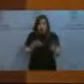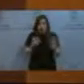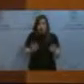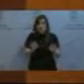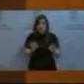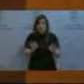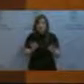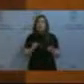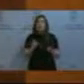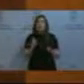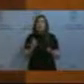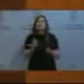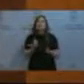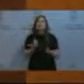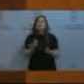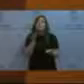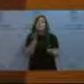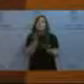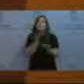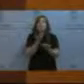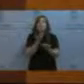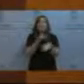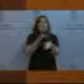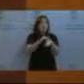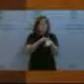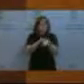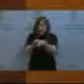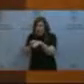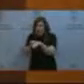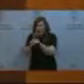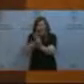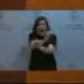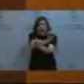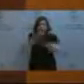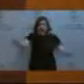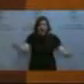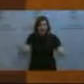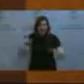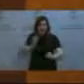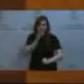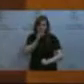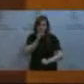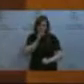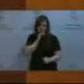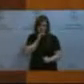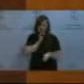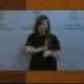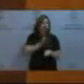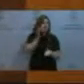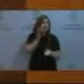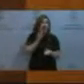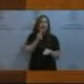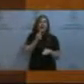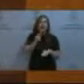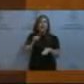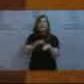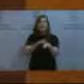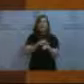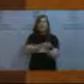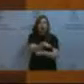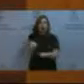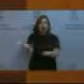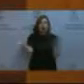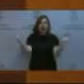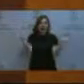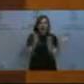han pedido todavía perdón a nadie. A nadie, señora consejera. No han pedido perdón a nadie,